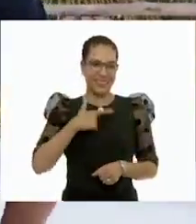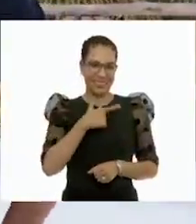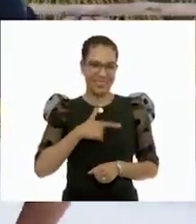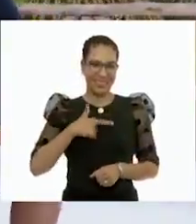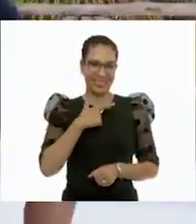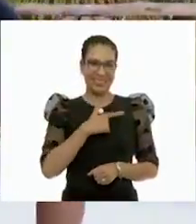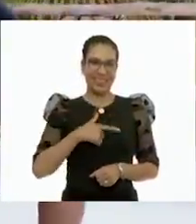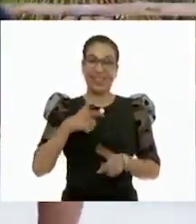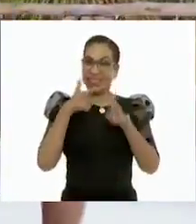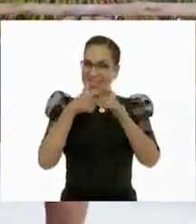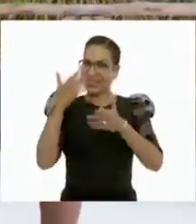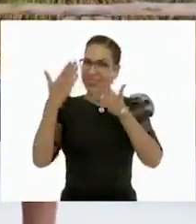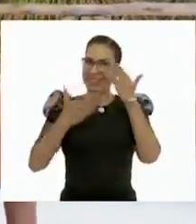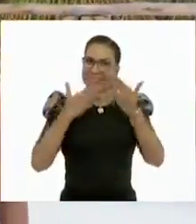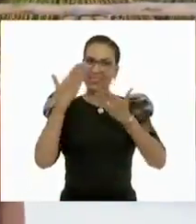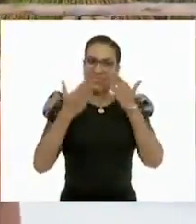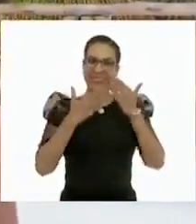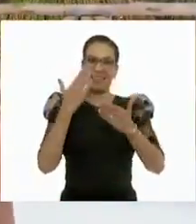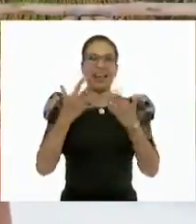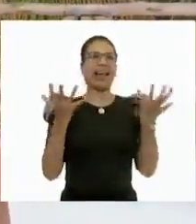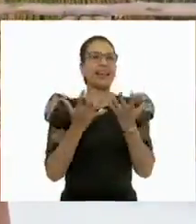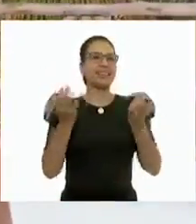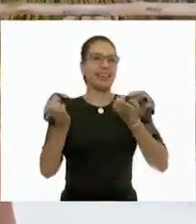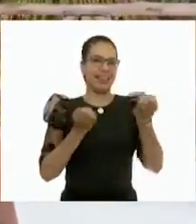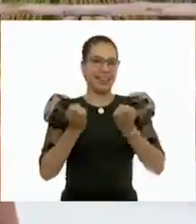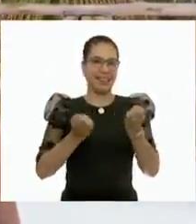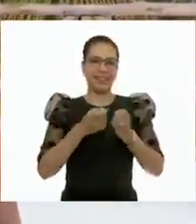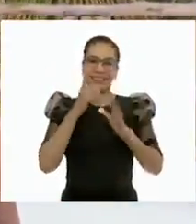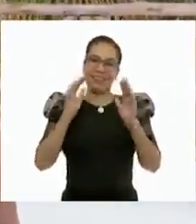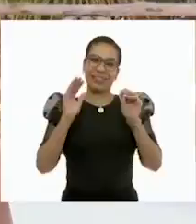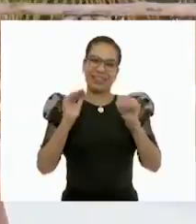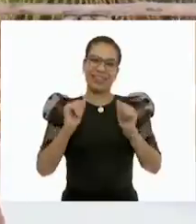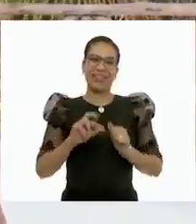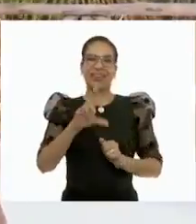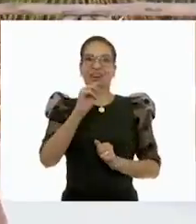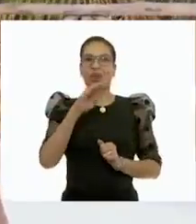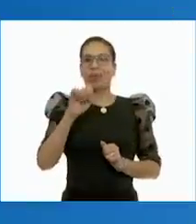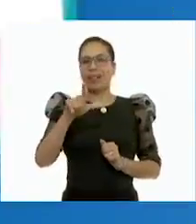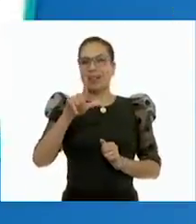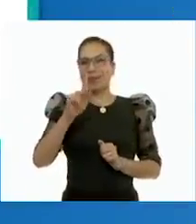Sigan estudiando Y haciendo ejercicio Se despide su amigo Romel Pacheco El día